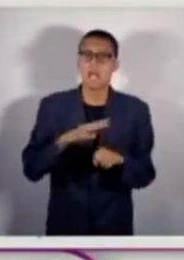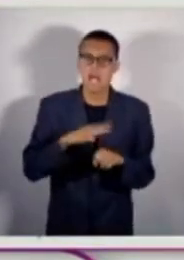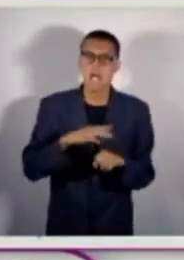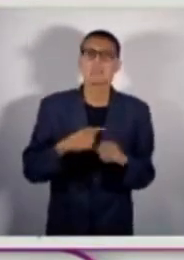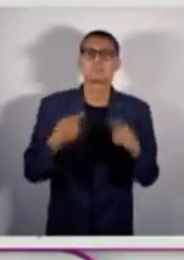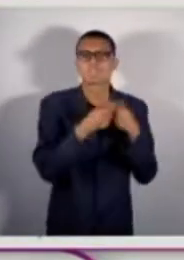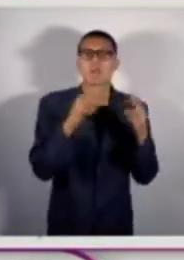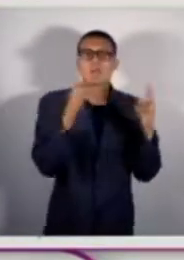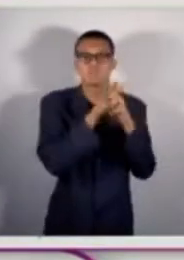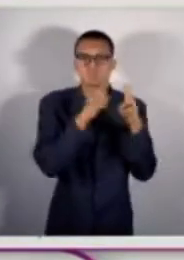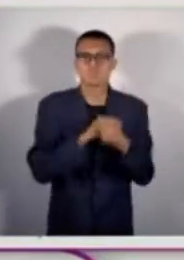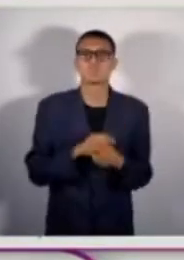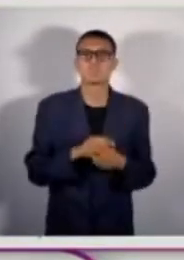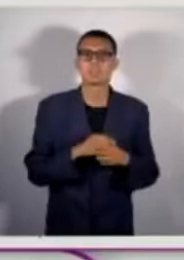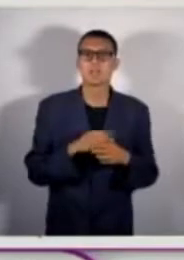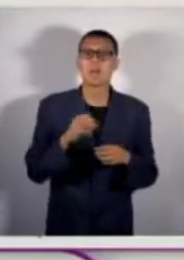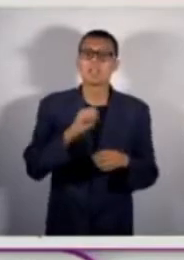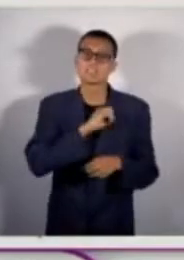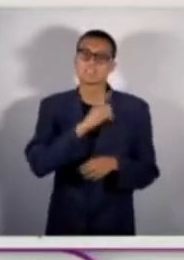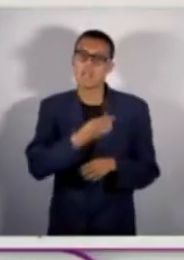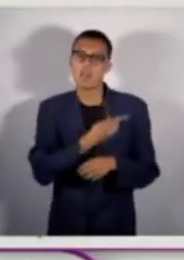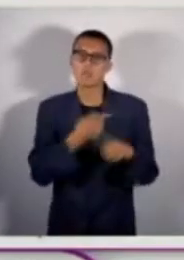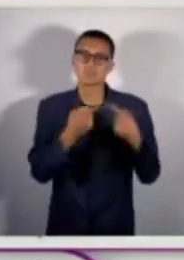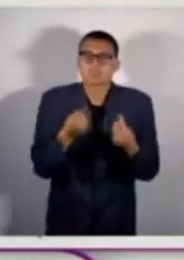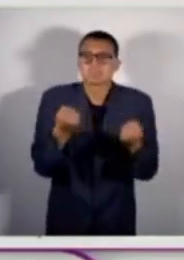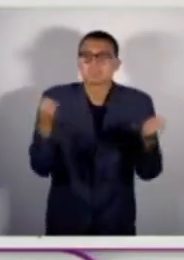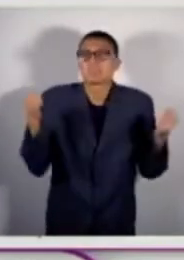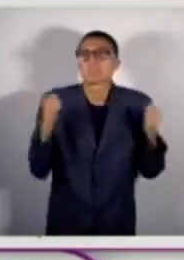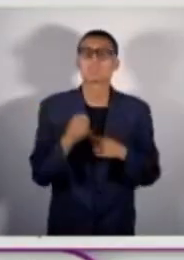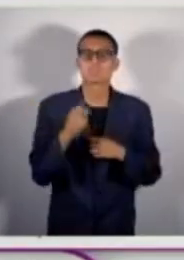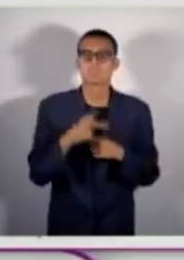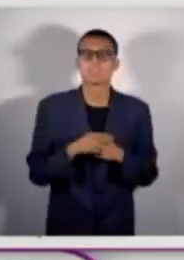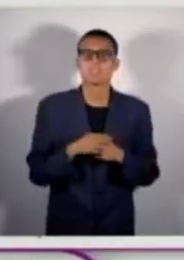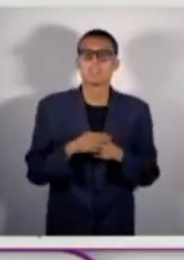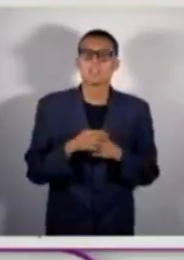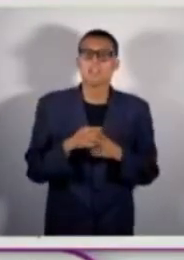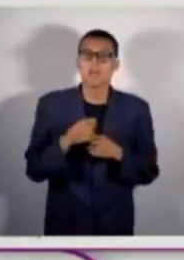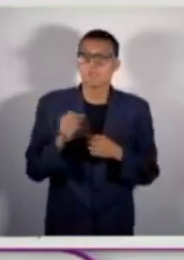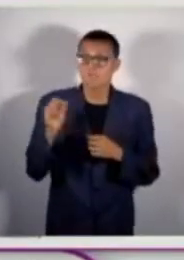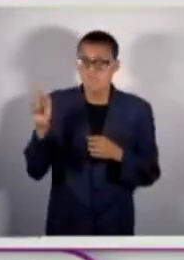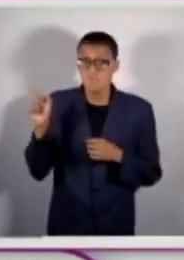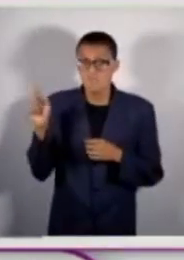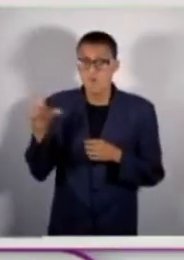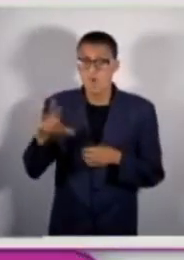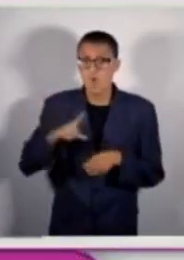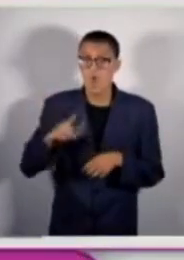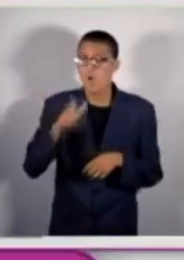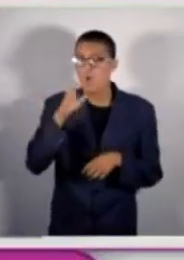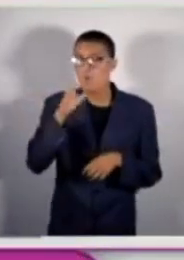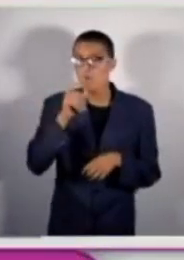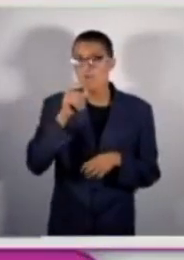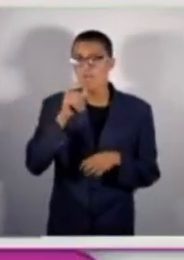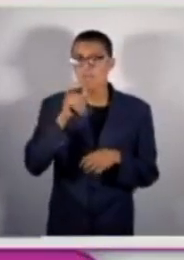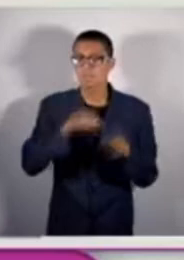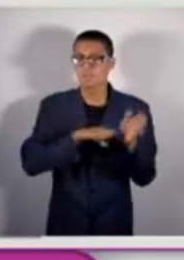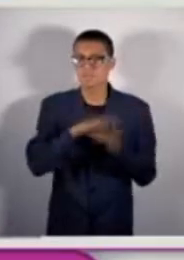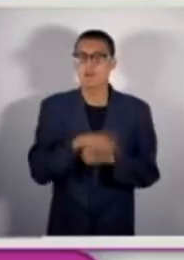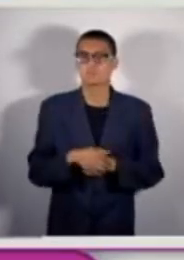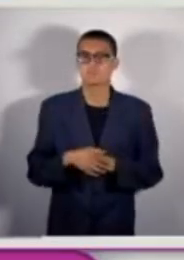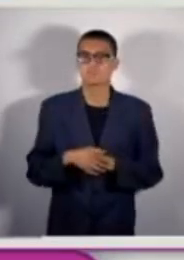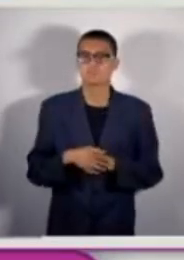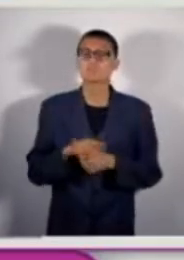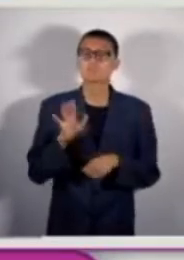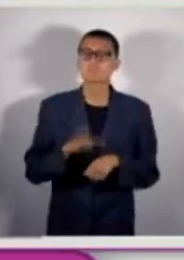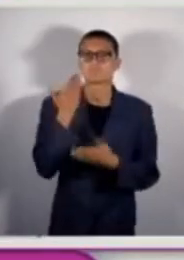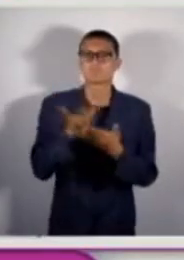y el deterioro ambiental y los daños a la salud sin que a nadie le importe. En fin, con los mismos gobernantes no podemos esperar resultados diferentes. Es